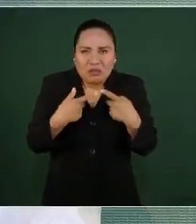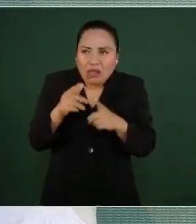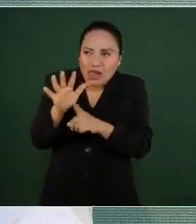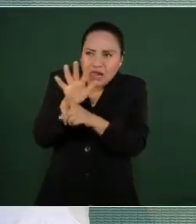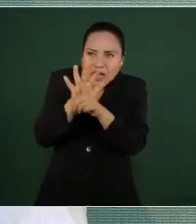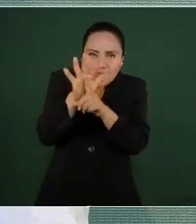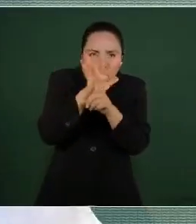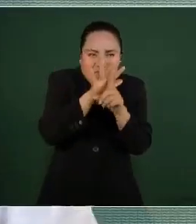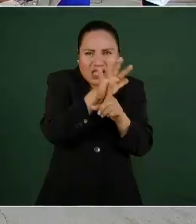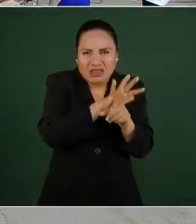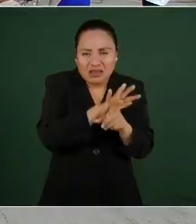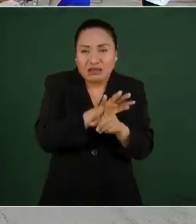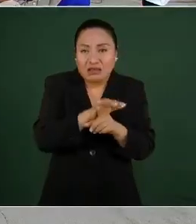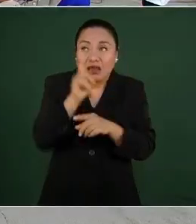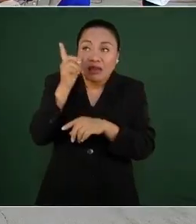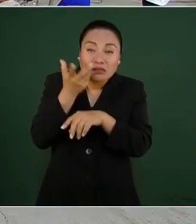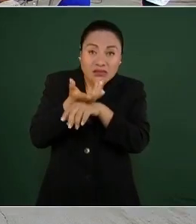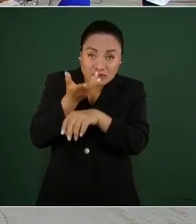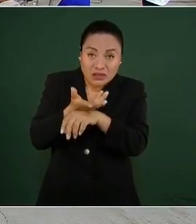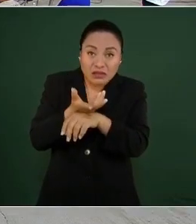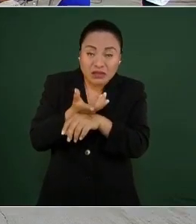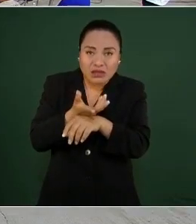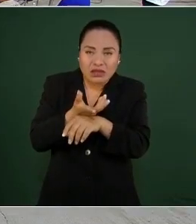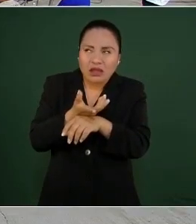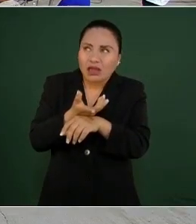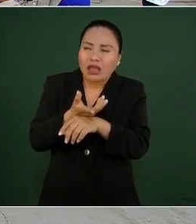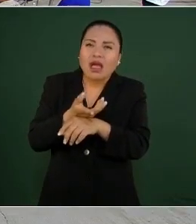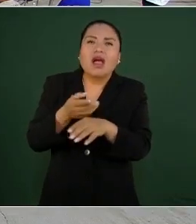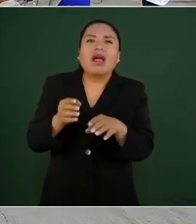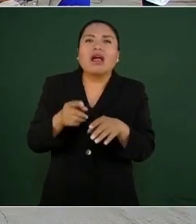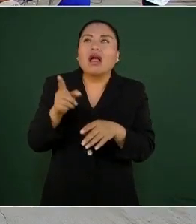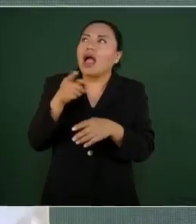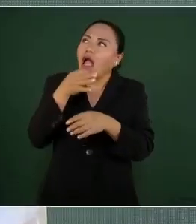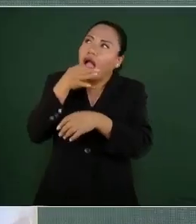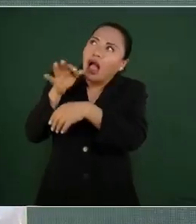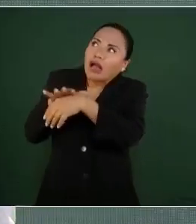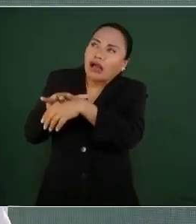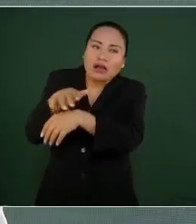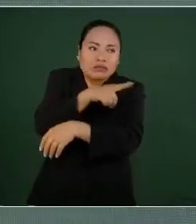Unidos que los migrantes son los que llevan la droga